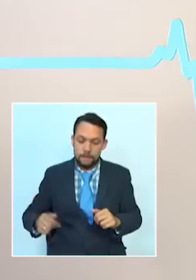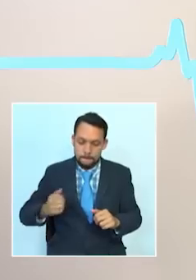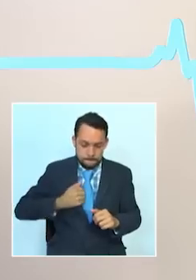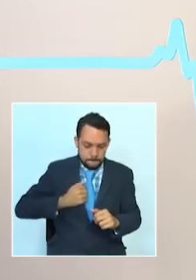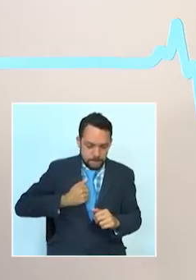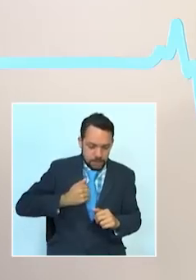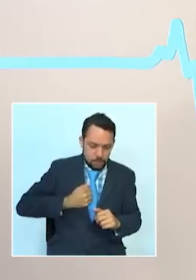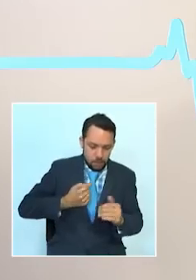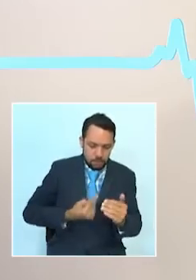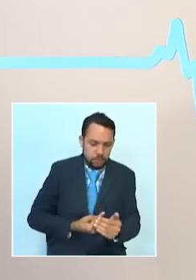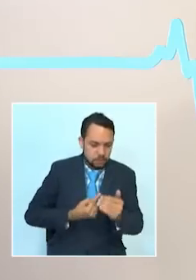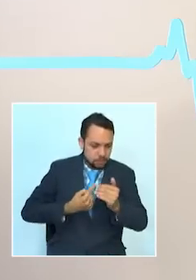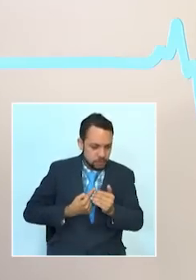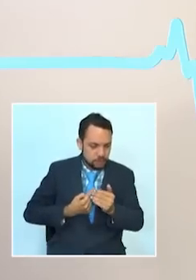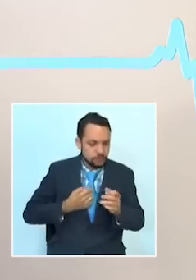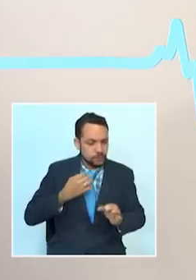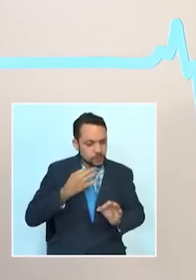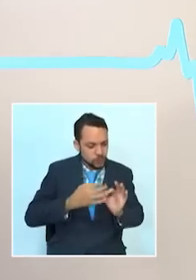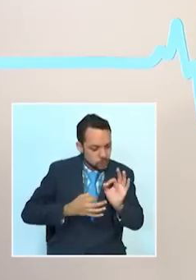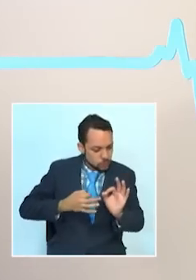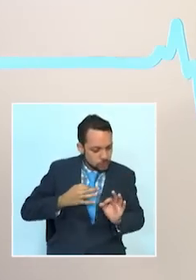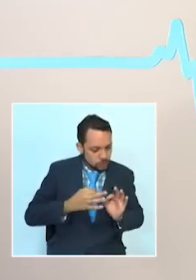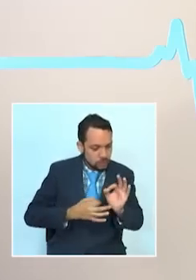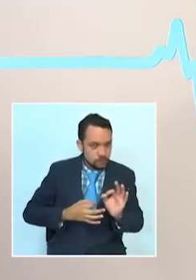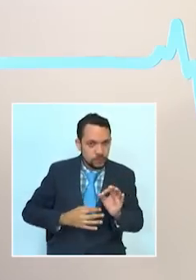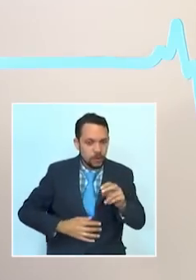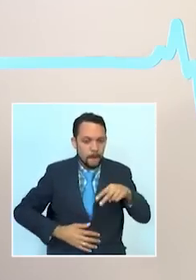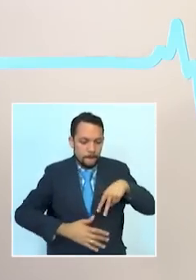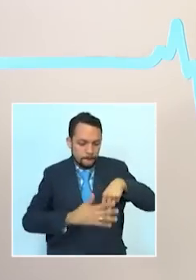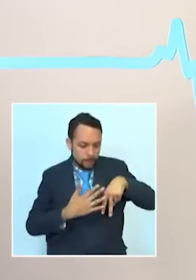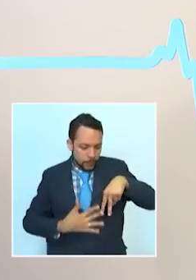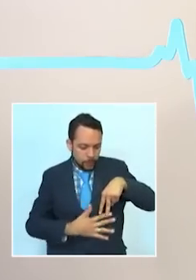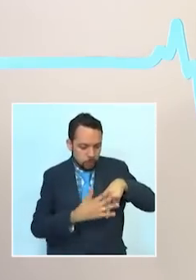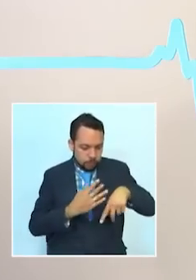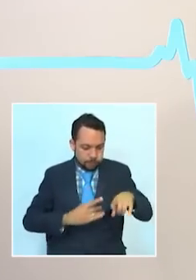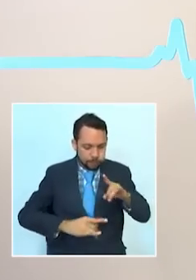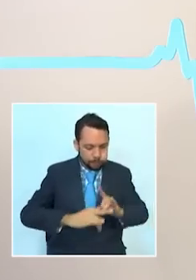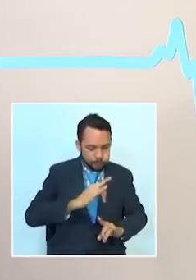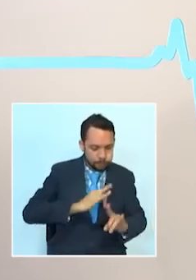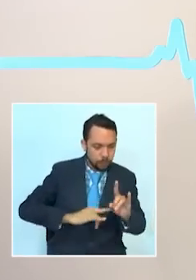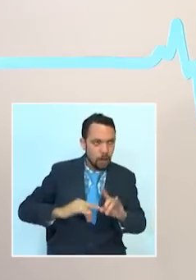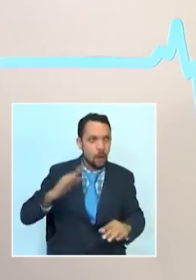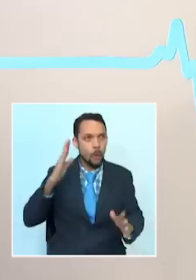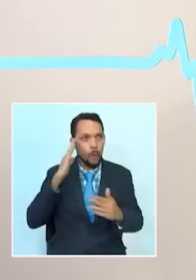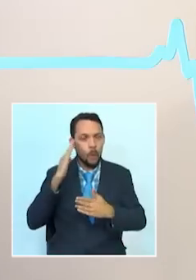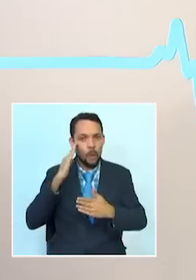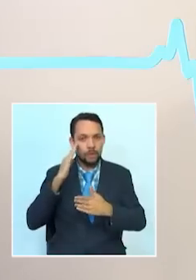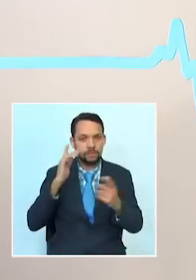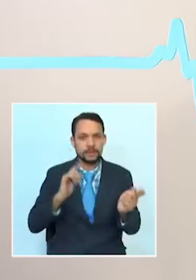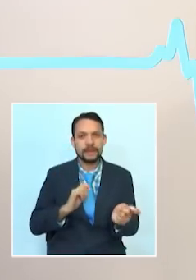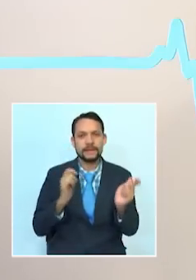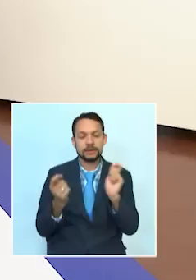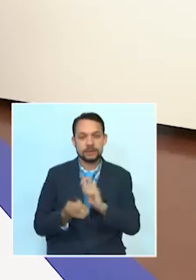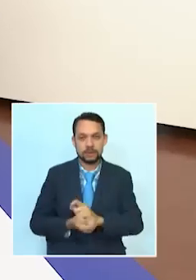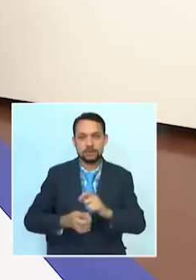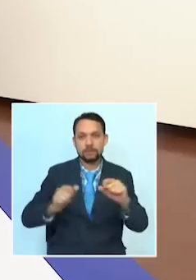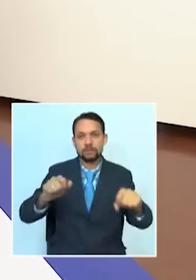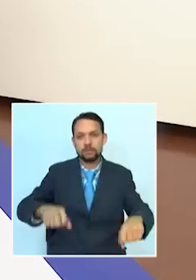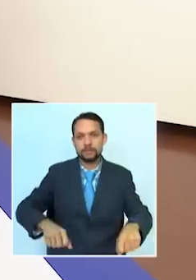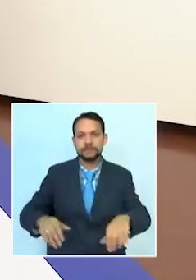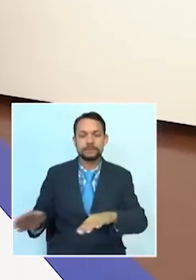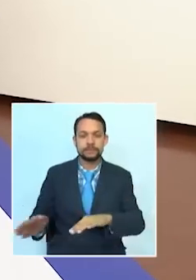fortalecer y su sistema circulatorio no el del vecino cuando tomamos la conciencia de eso podemos empezar a sanar la enfermedad